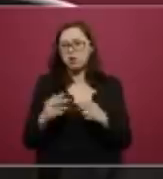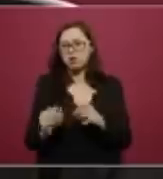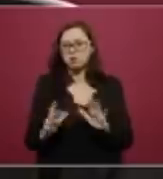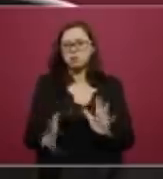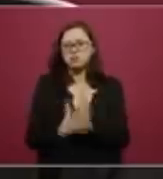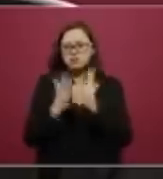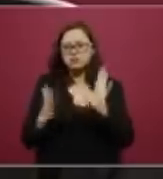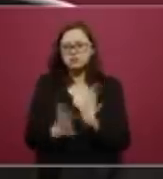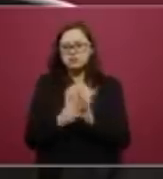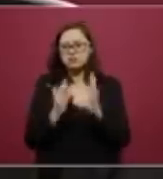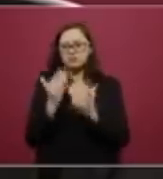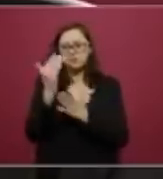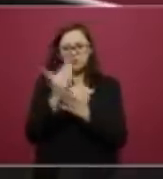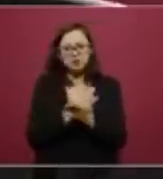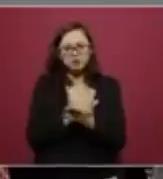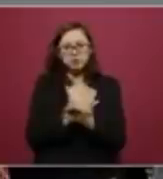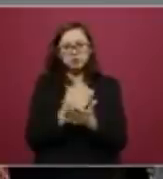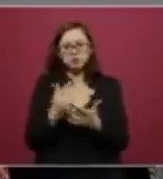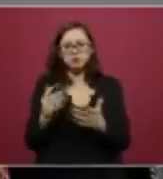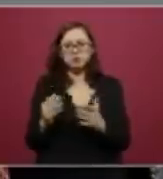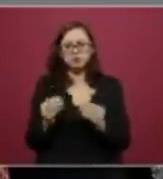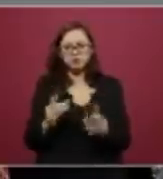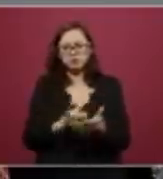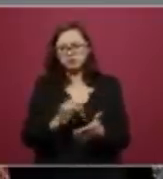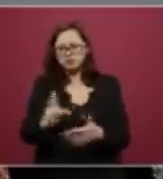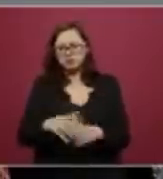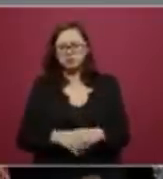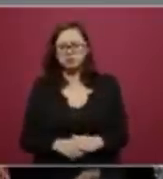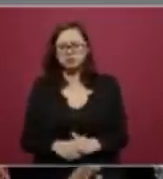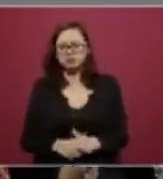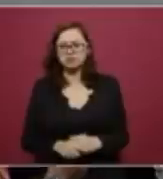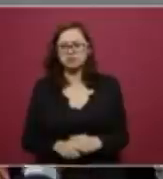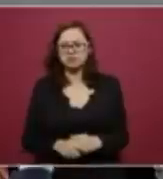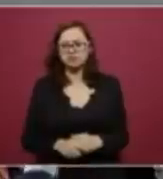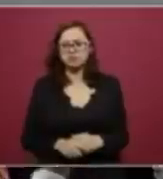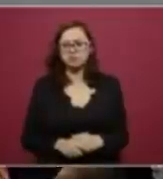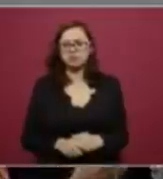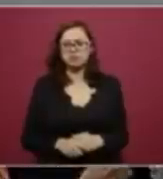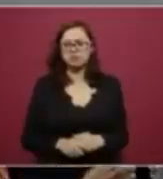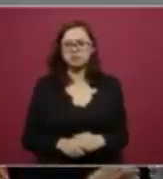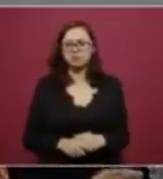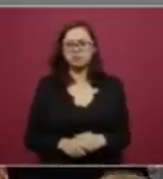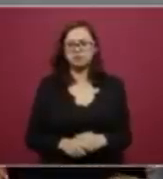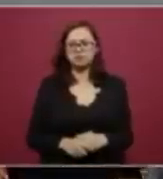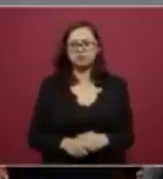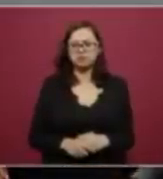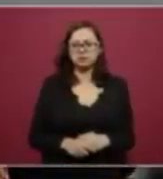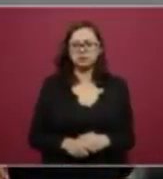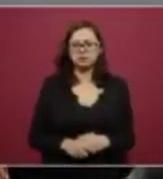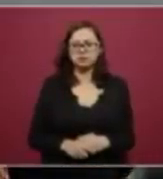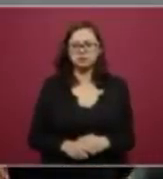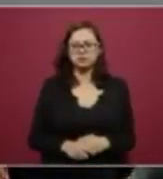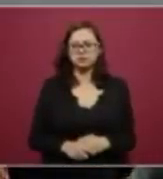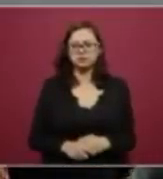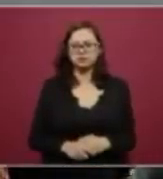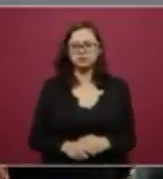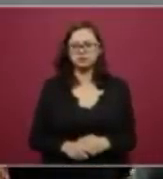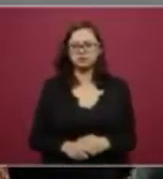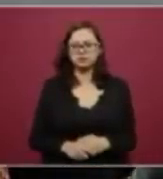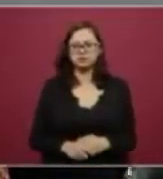participación en la compraventa de hidrocarburos? Muchas gracias. Sí. tenemos que